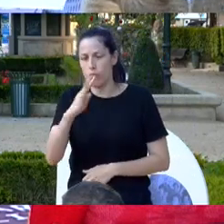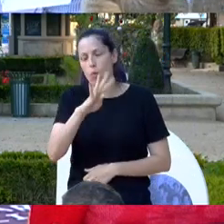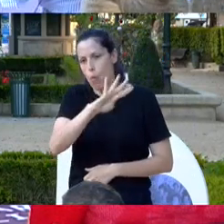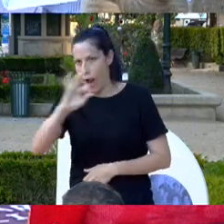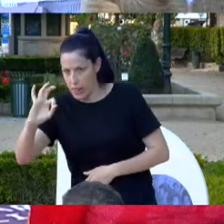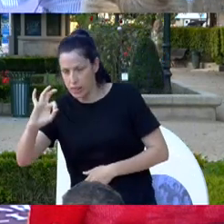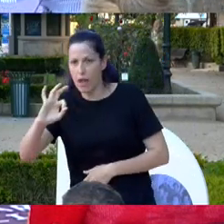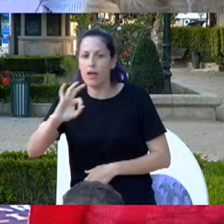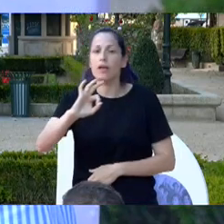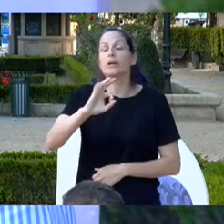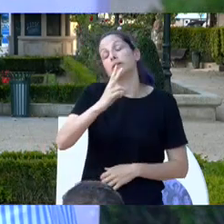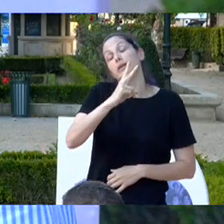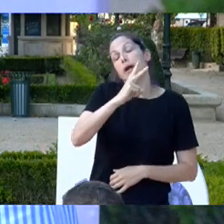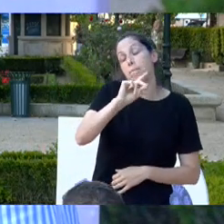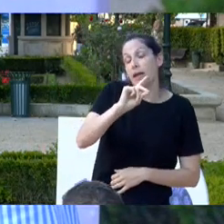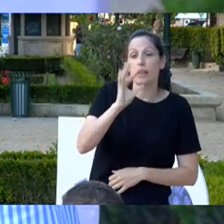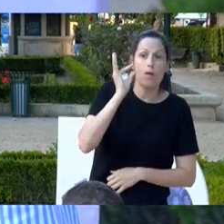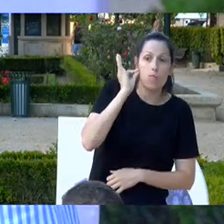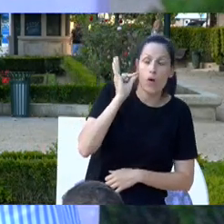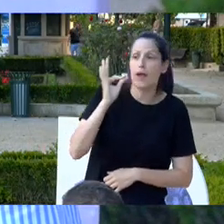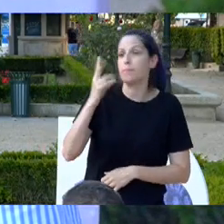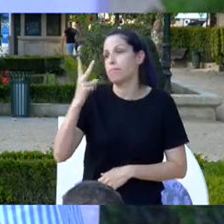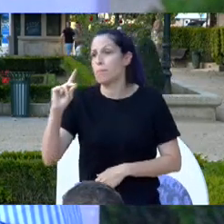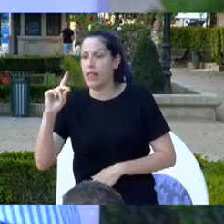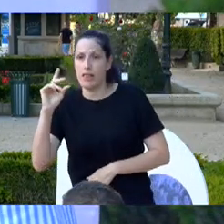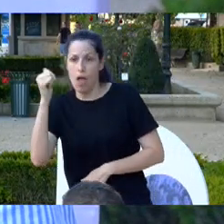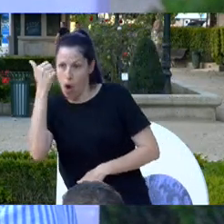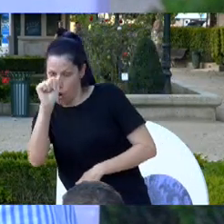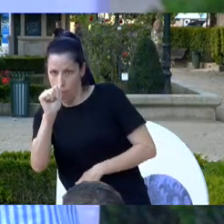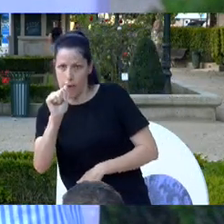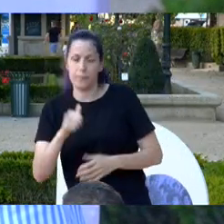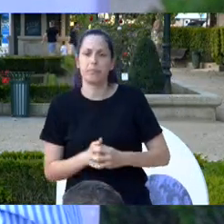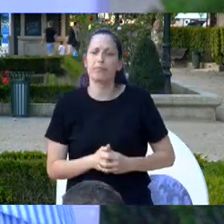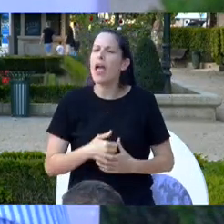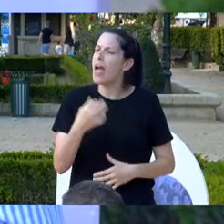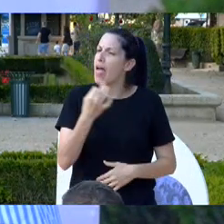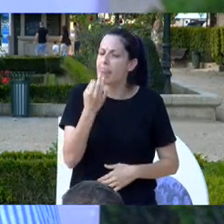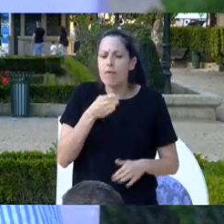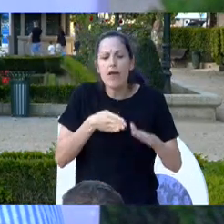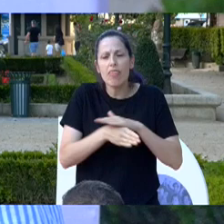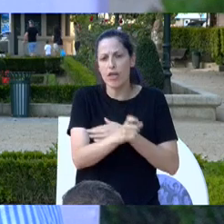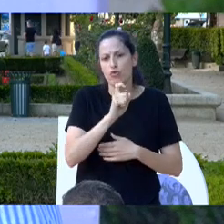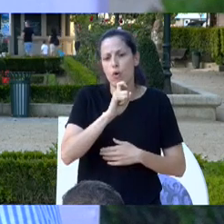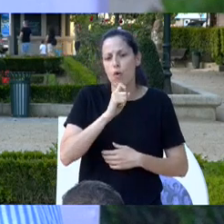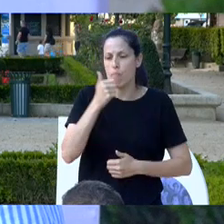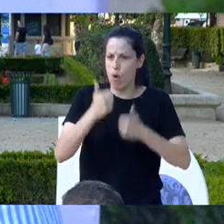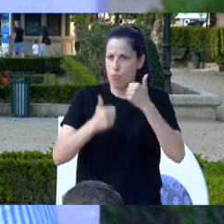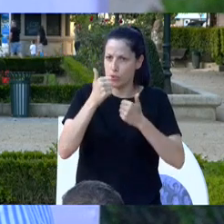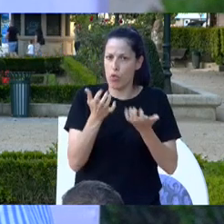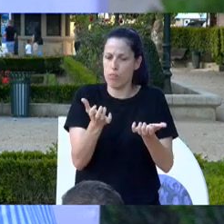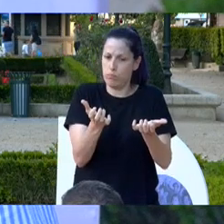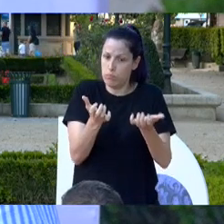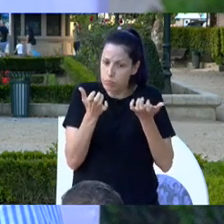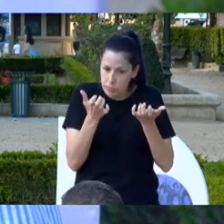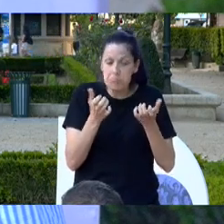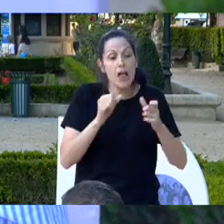homens. E había que aprobar esas oposicións, facían a carreira e unha vez que